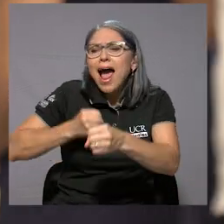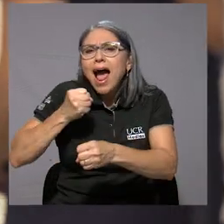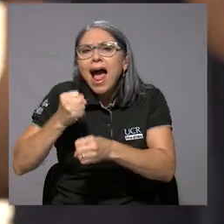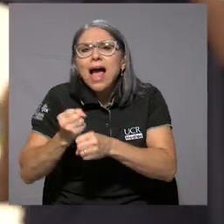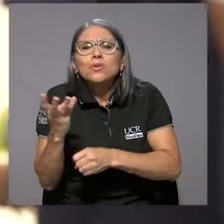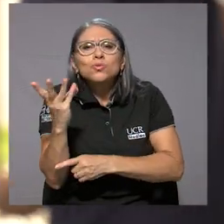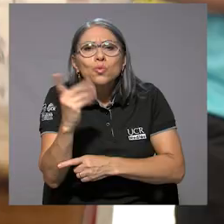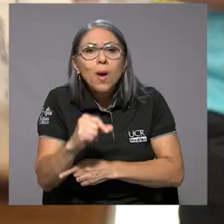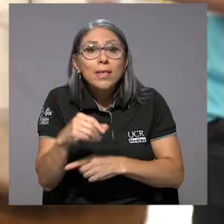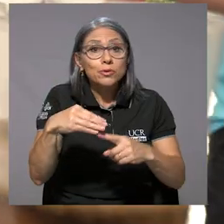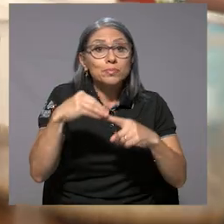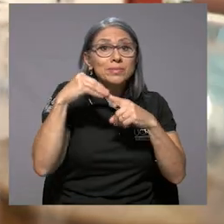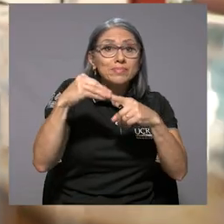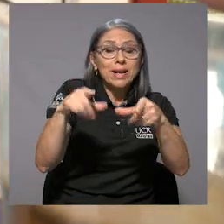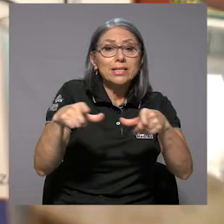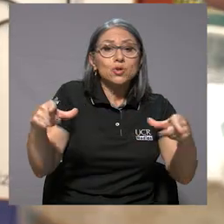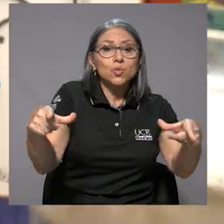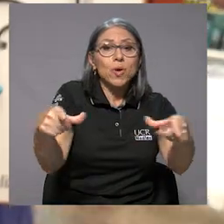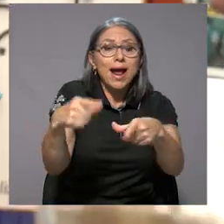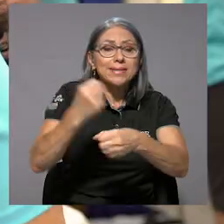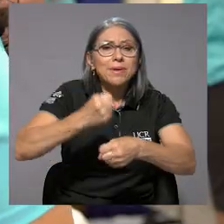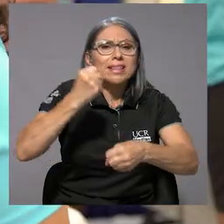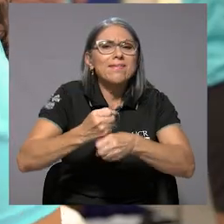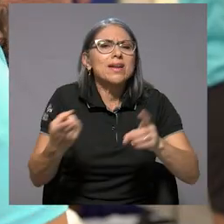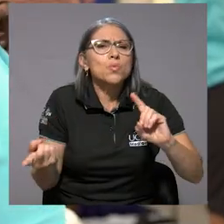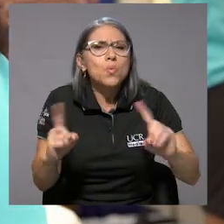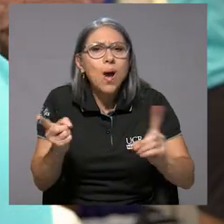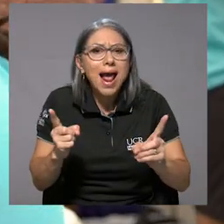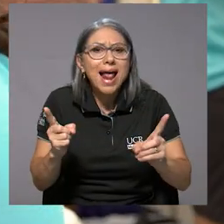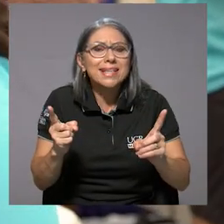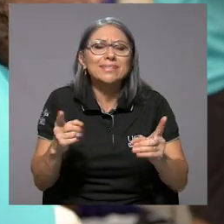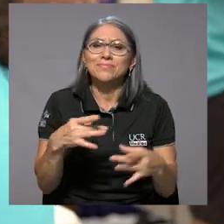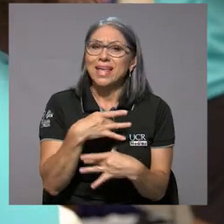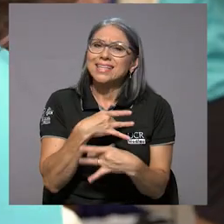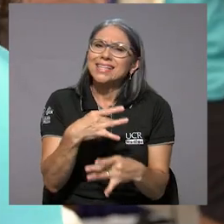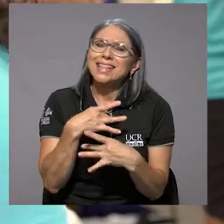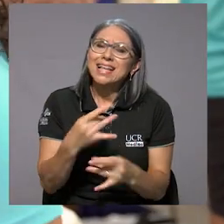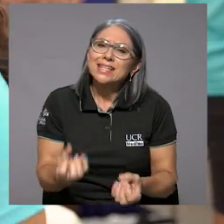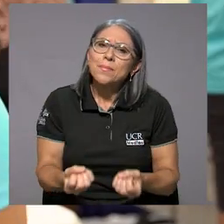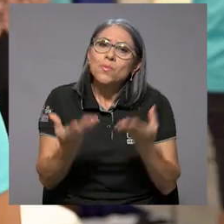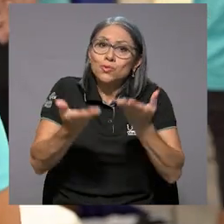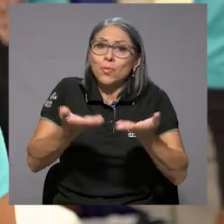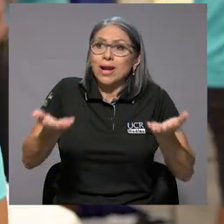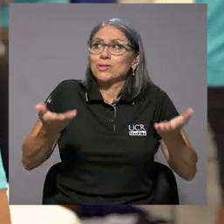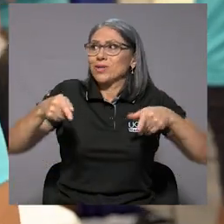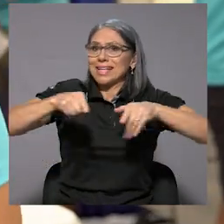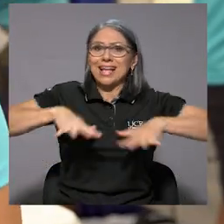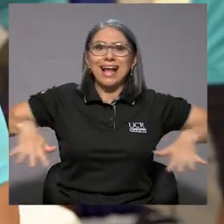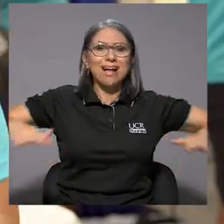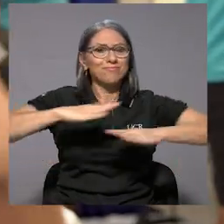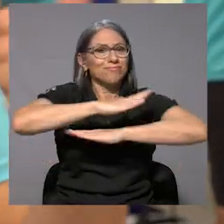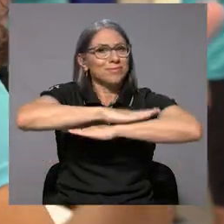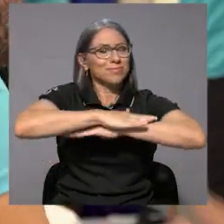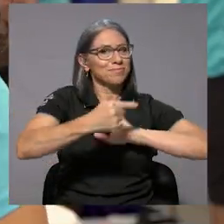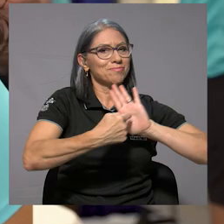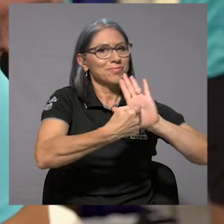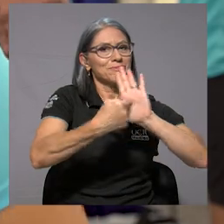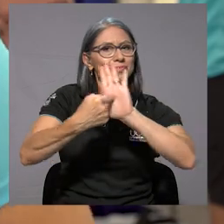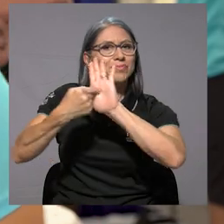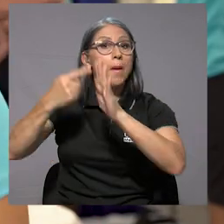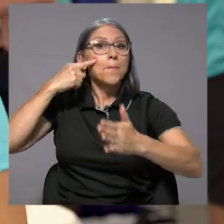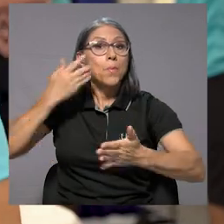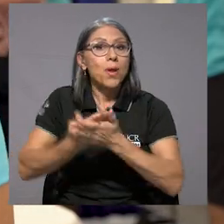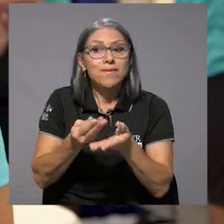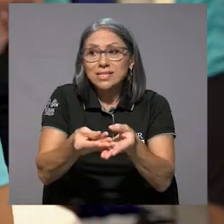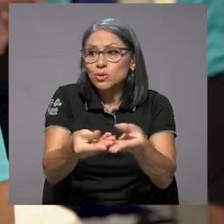los principales lugares para trabajar. Se interesan mucho como por las cosas que tenemos acá en el stand, de las pruebas de suelo,